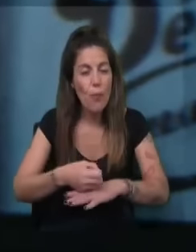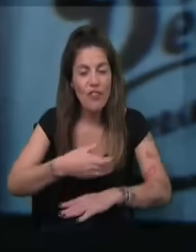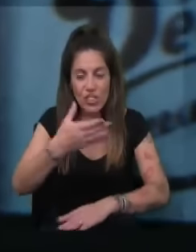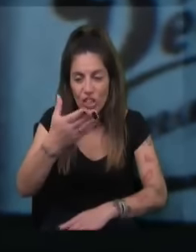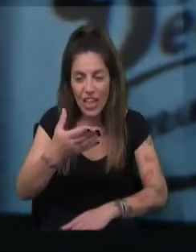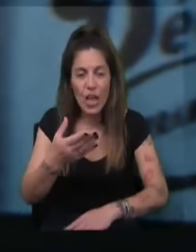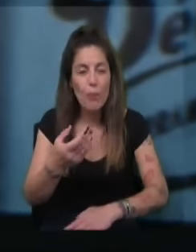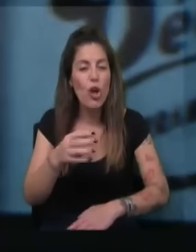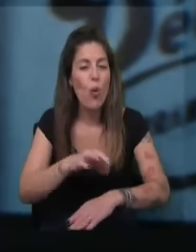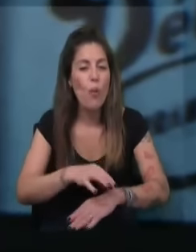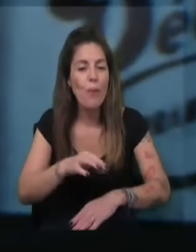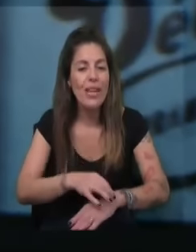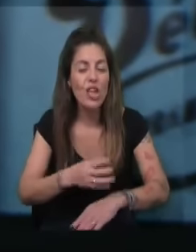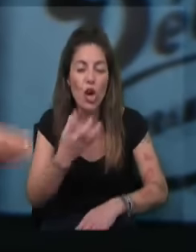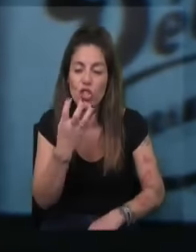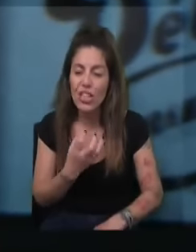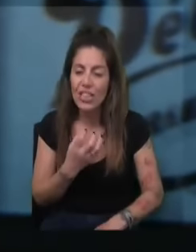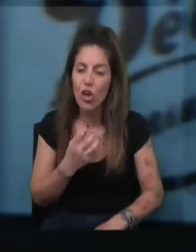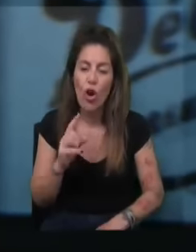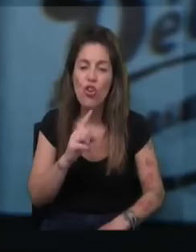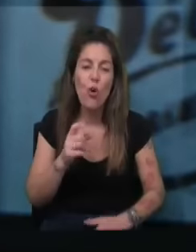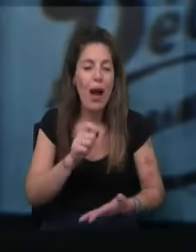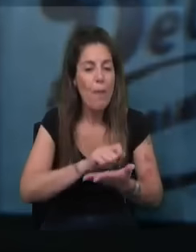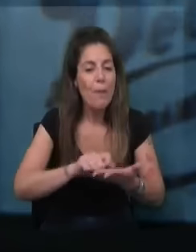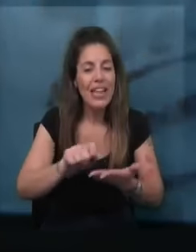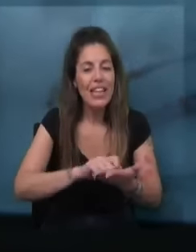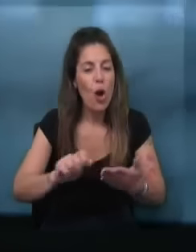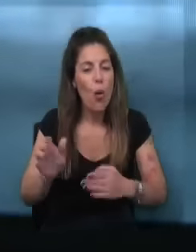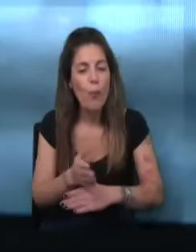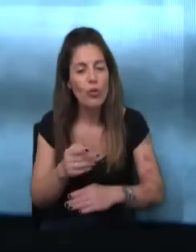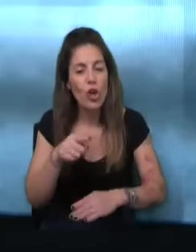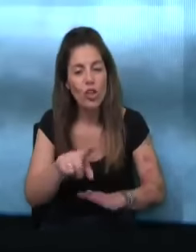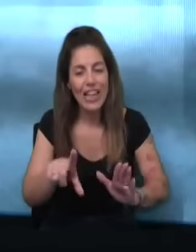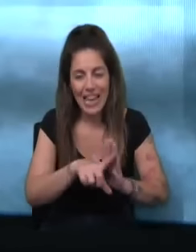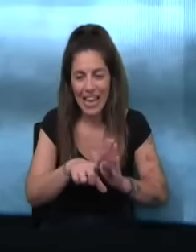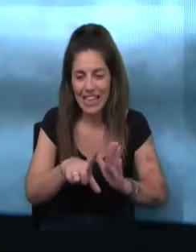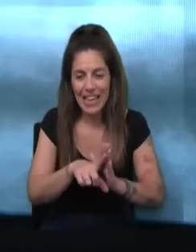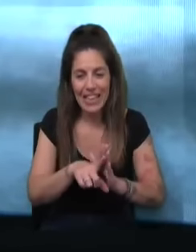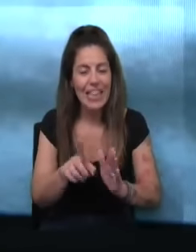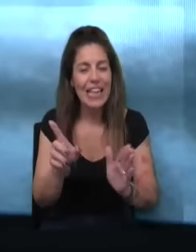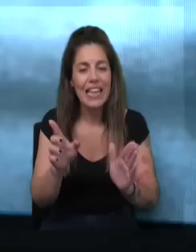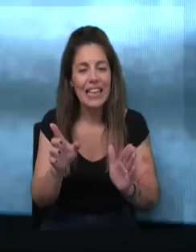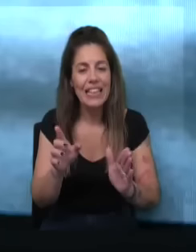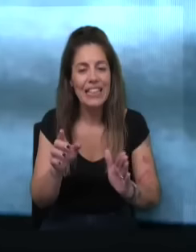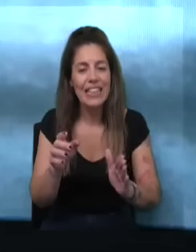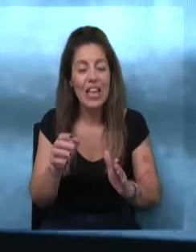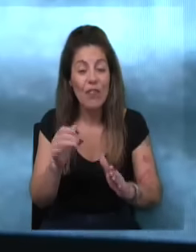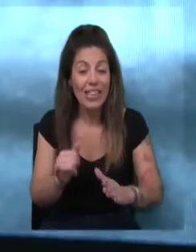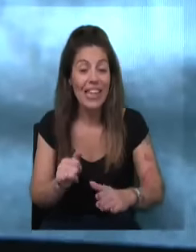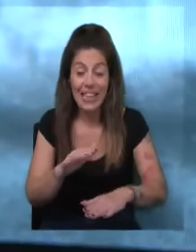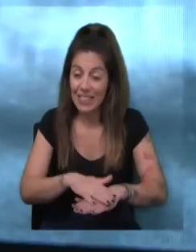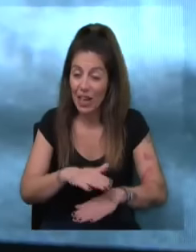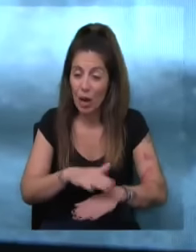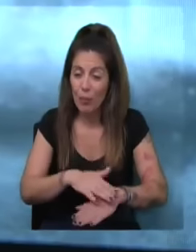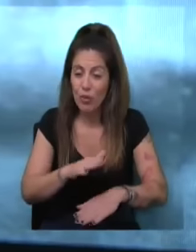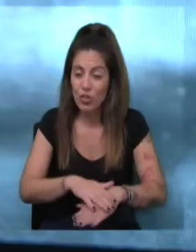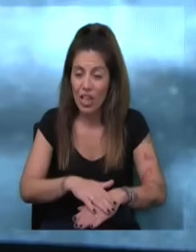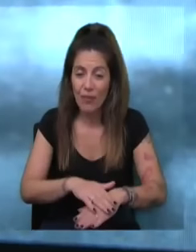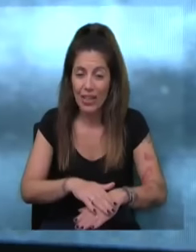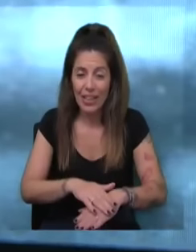porque un médico serio no va a prescribir un producto ilícito que no puude del que se va a tener que hacer responsable por